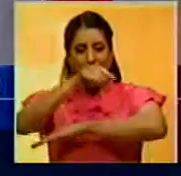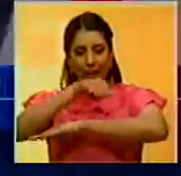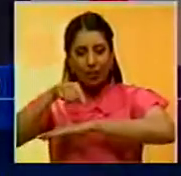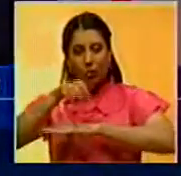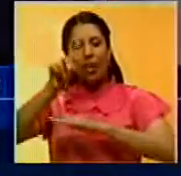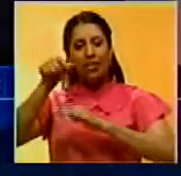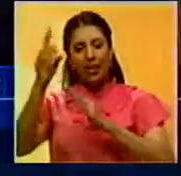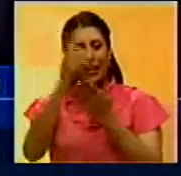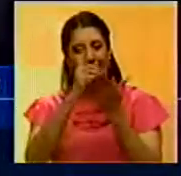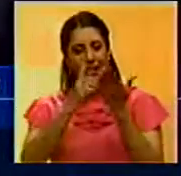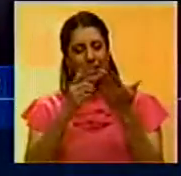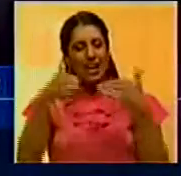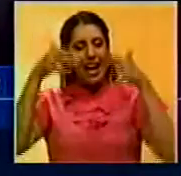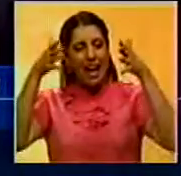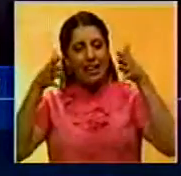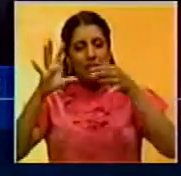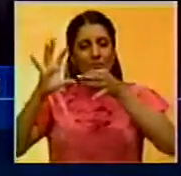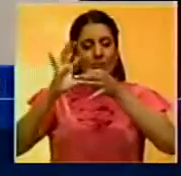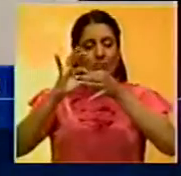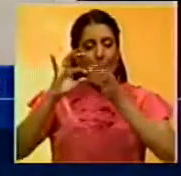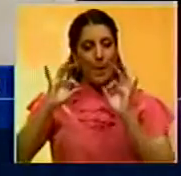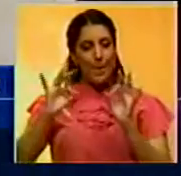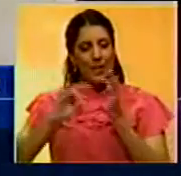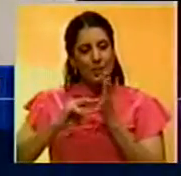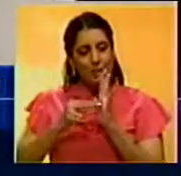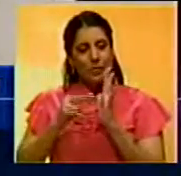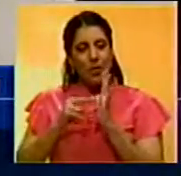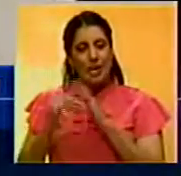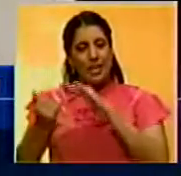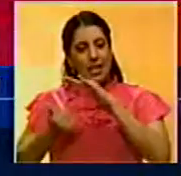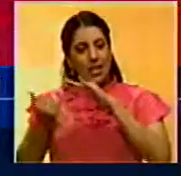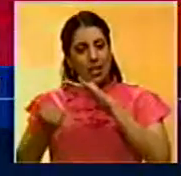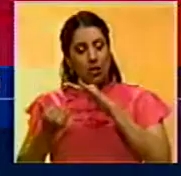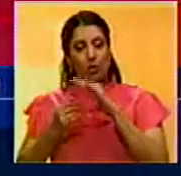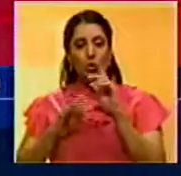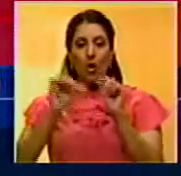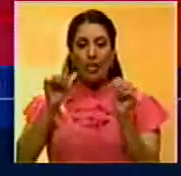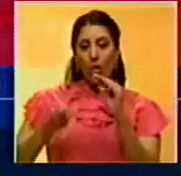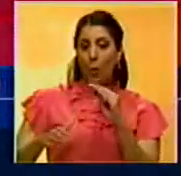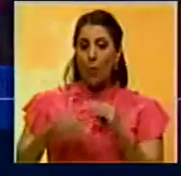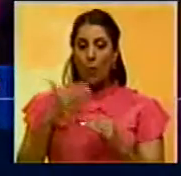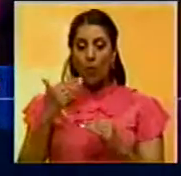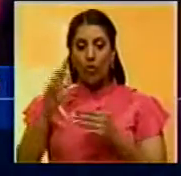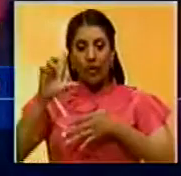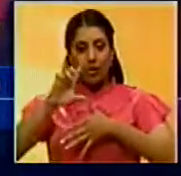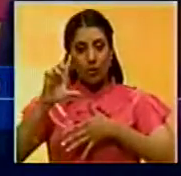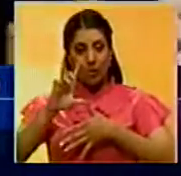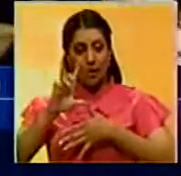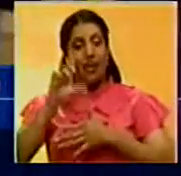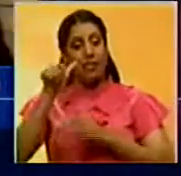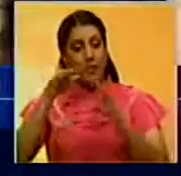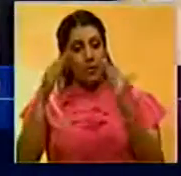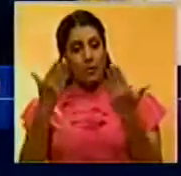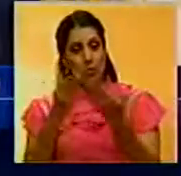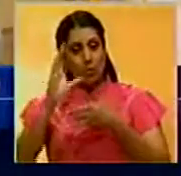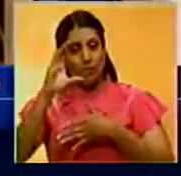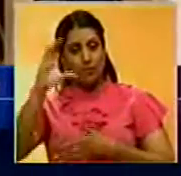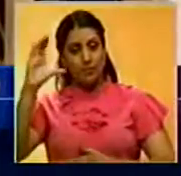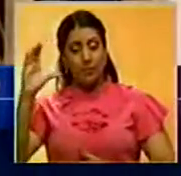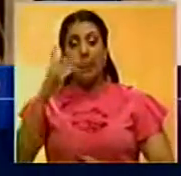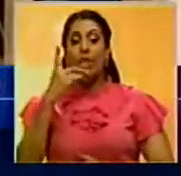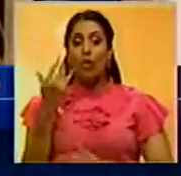y diseño, con especial énfasis en alianzas estratégicas con instituciones de arte moderno de América Latina y el Caribe.